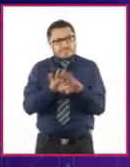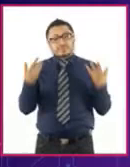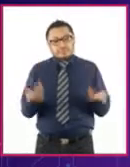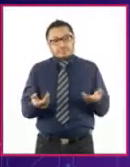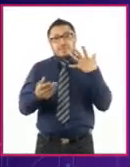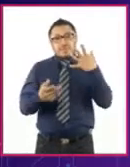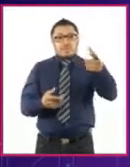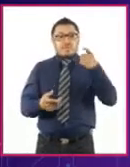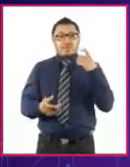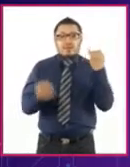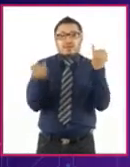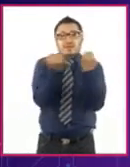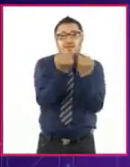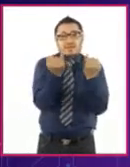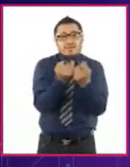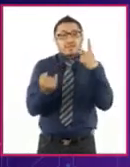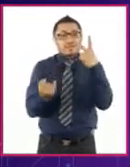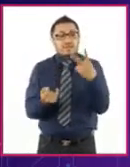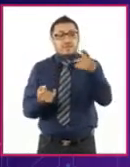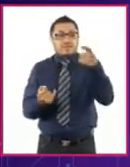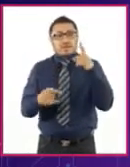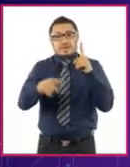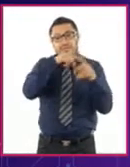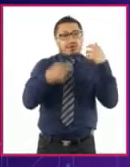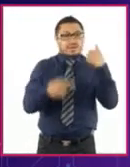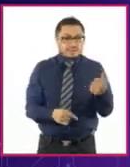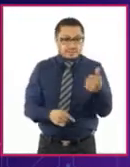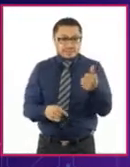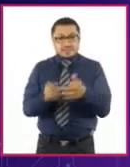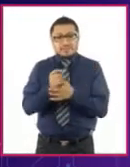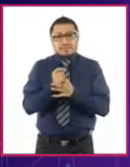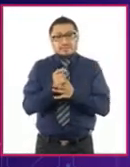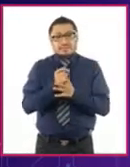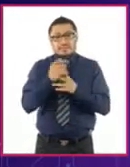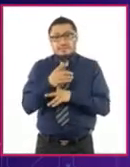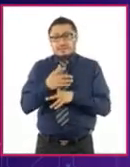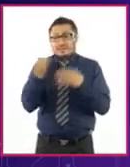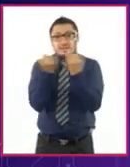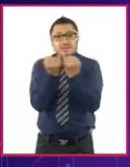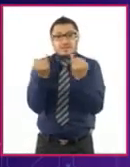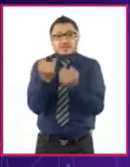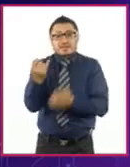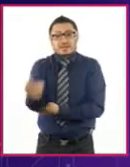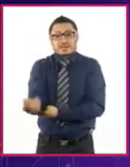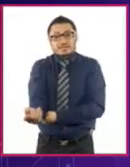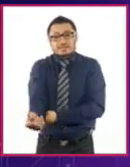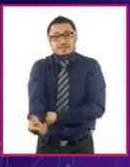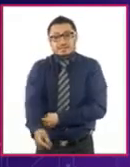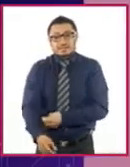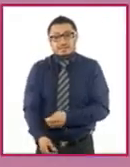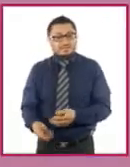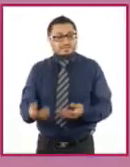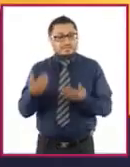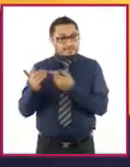5x es igual a 2x más 6, que coincide con la representación gráfica que